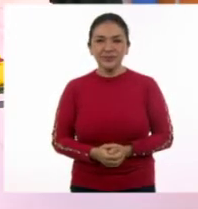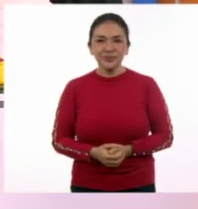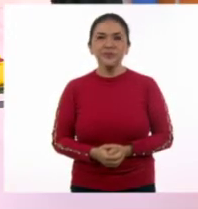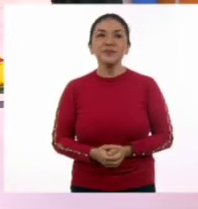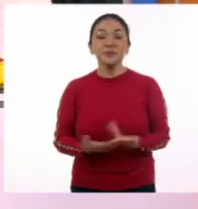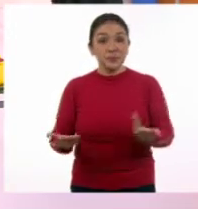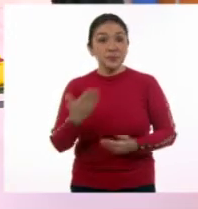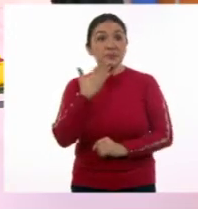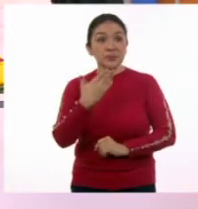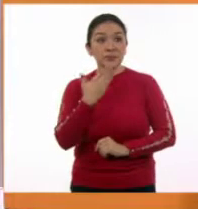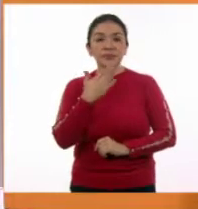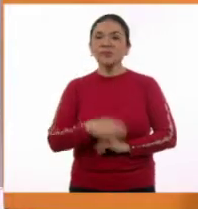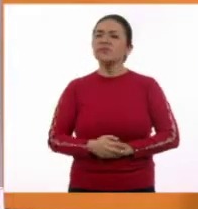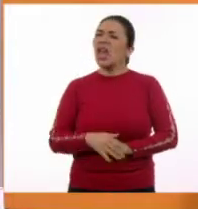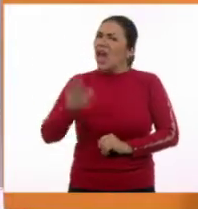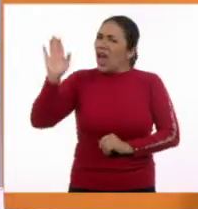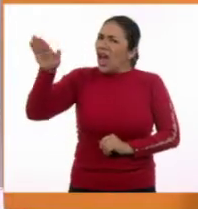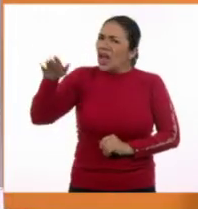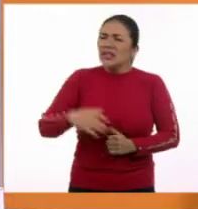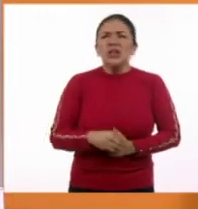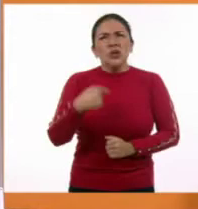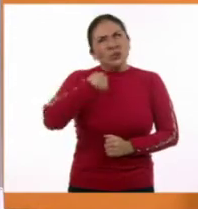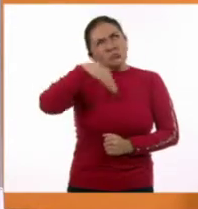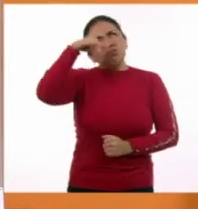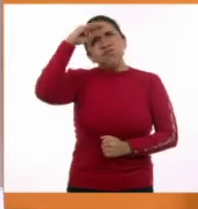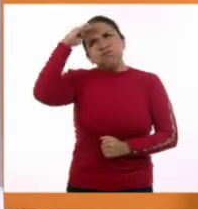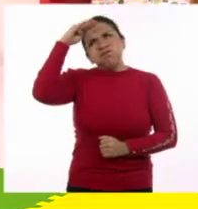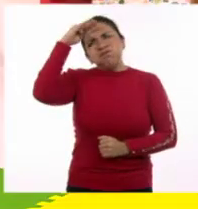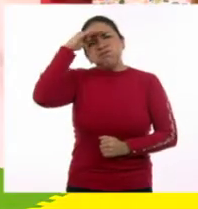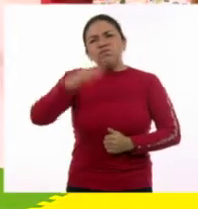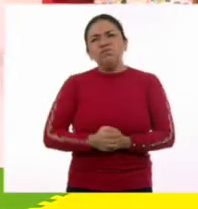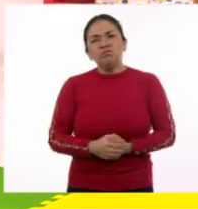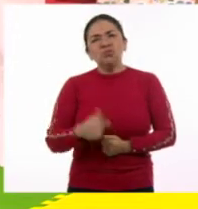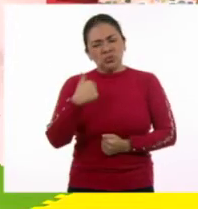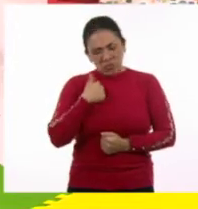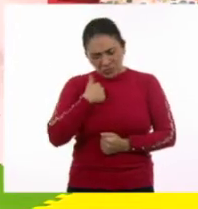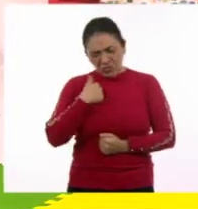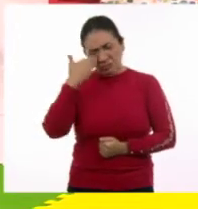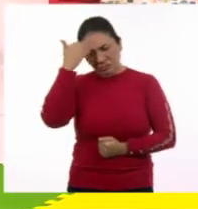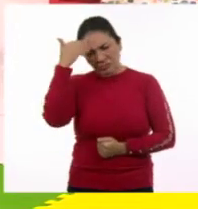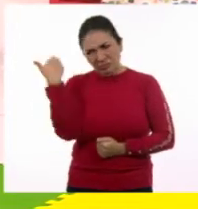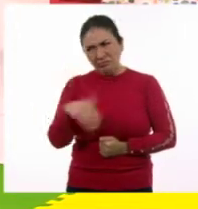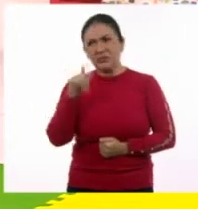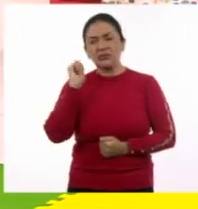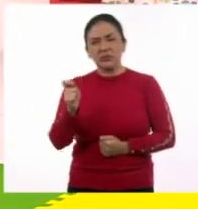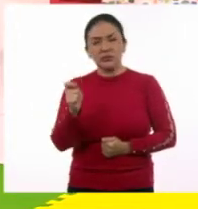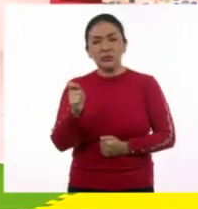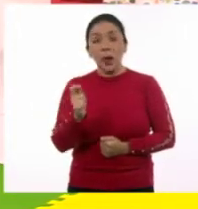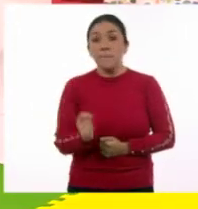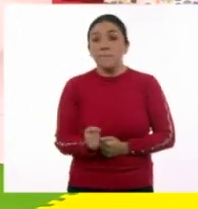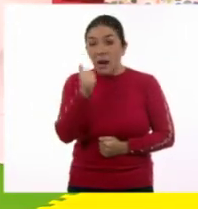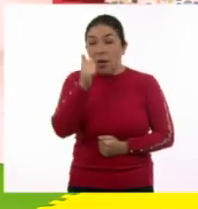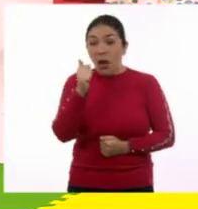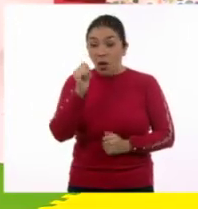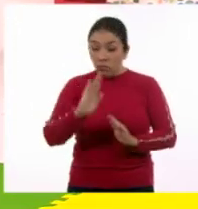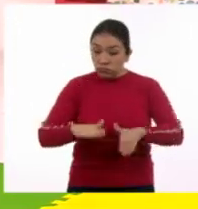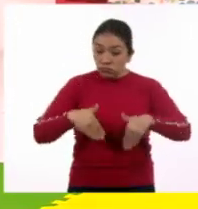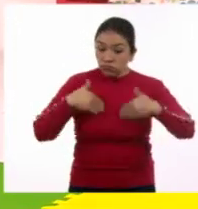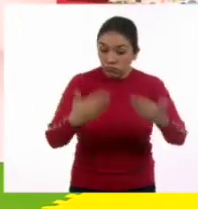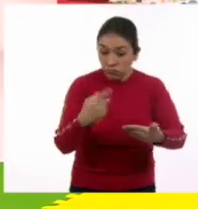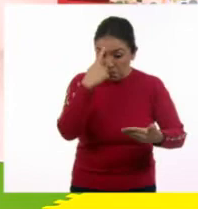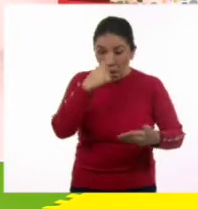muy bien hoy eeuu vivió estaba pensando yo sabía que los primeros en llegar siempre a